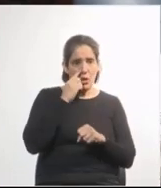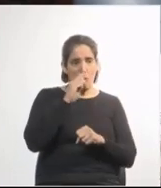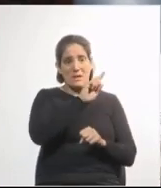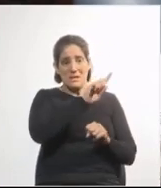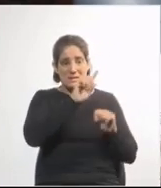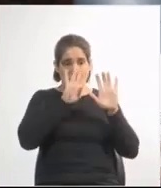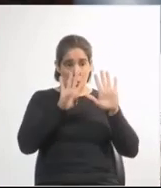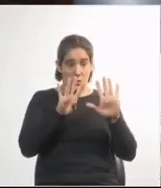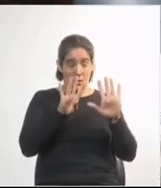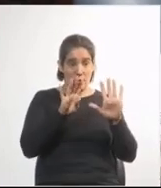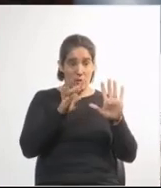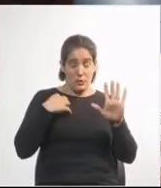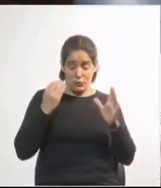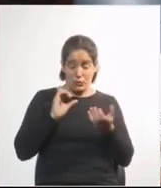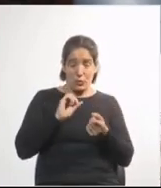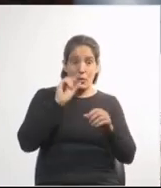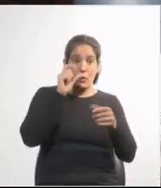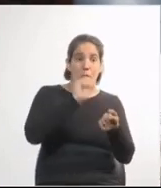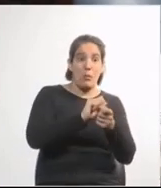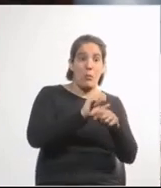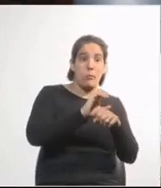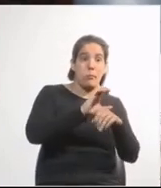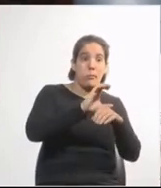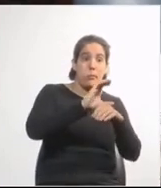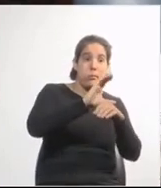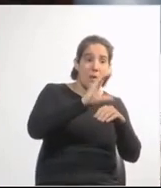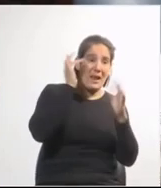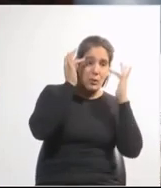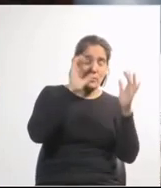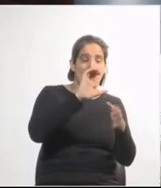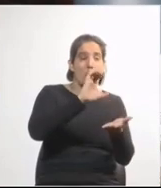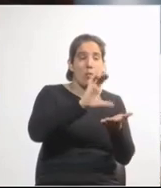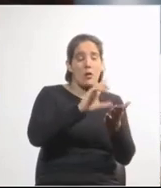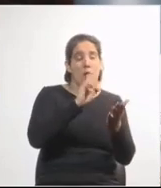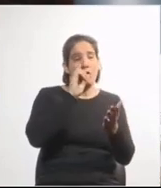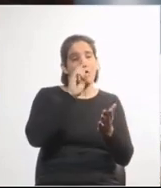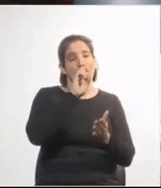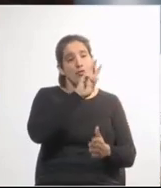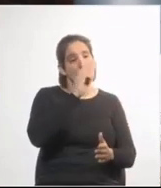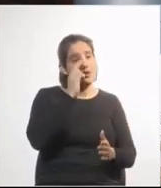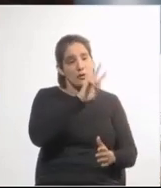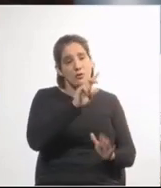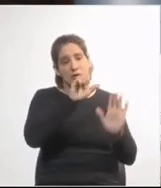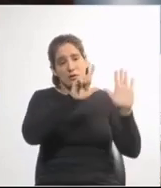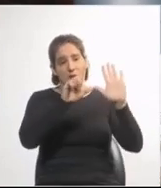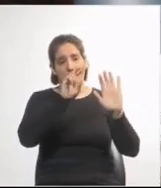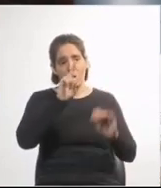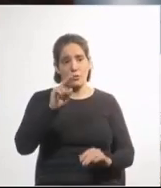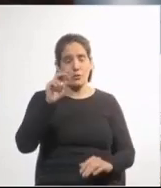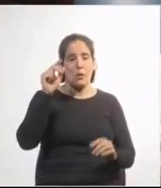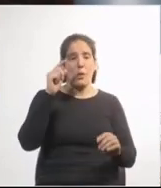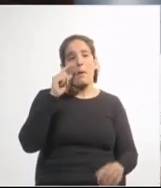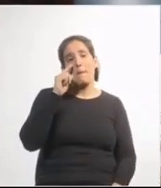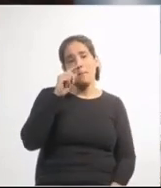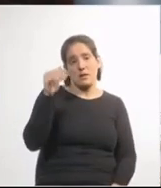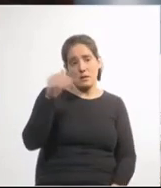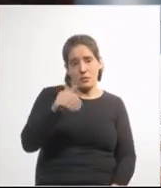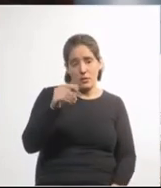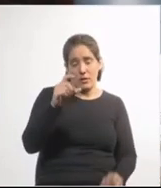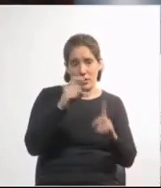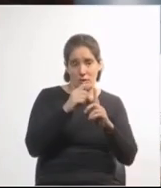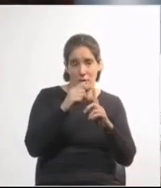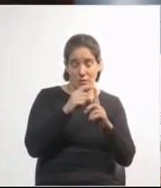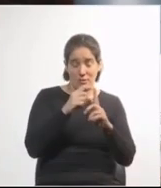2019, deberíamos incrementar sus recursos en 272 millones de dólares. Si pretendiéramos que